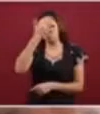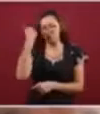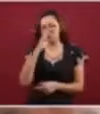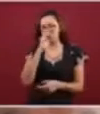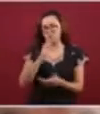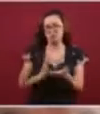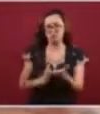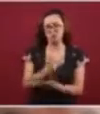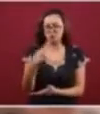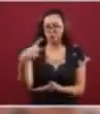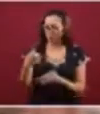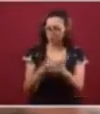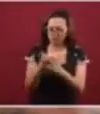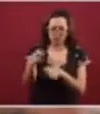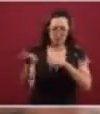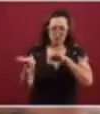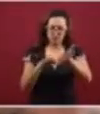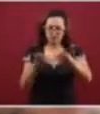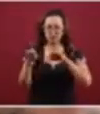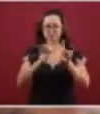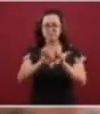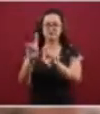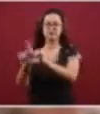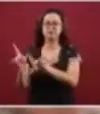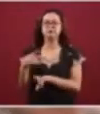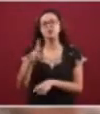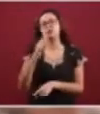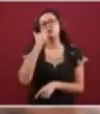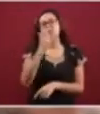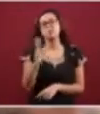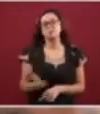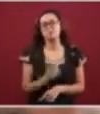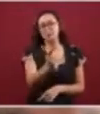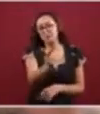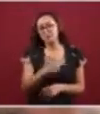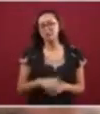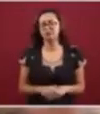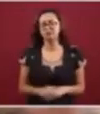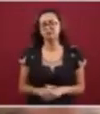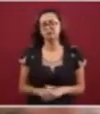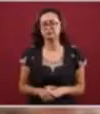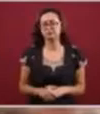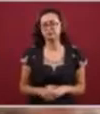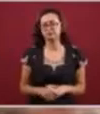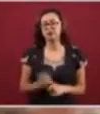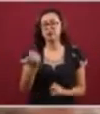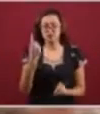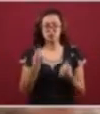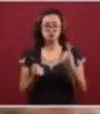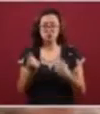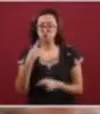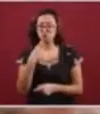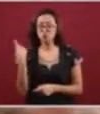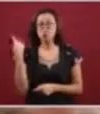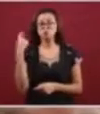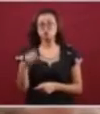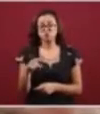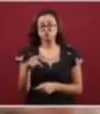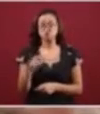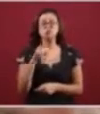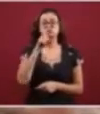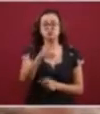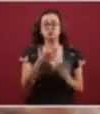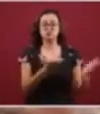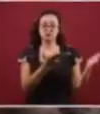pues ahí tendrán sus derechos laborales y demás. Yo quiero preguntarle, pero si le acusan a usted de que a